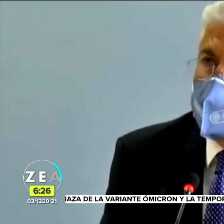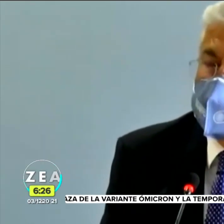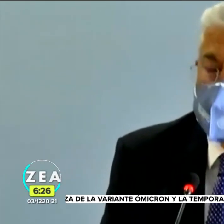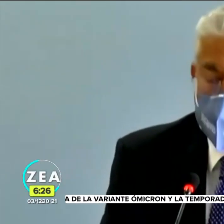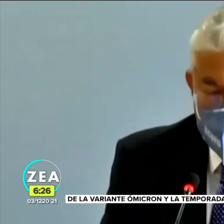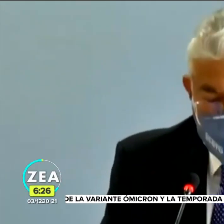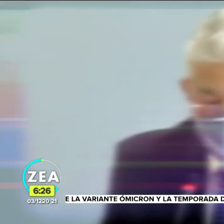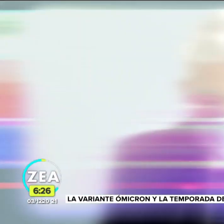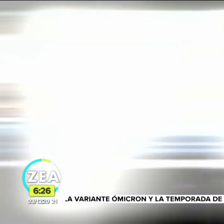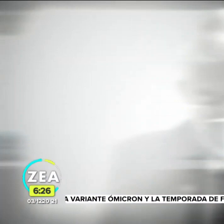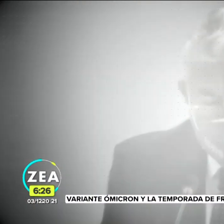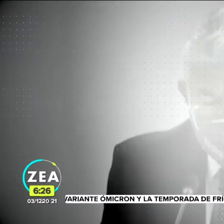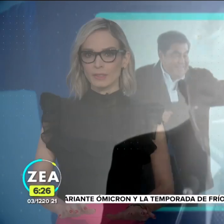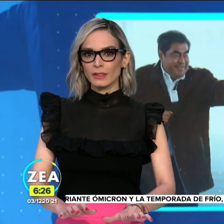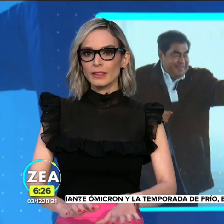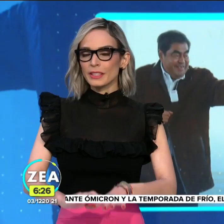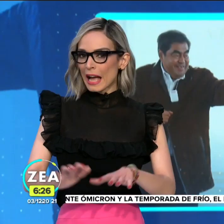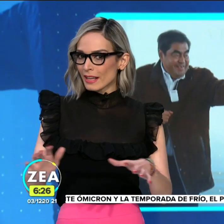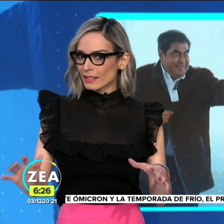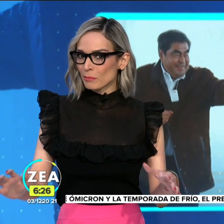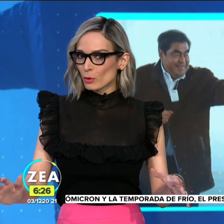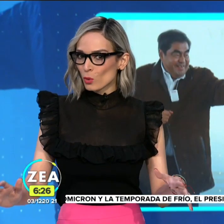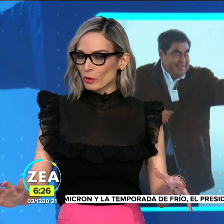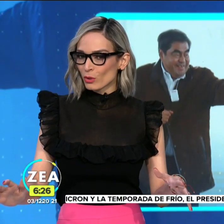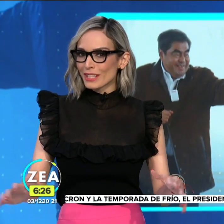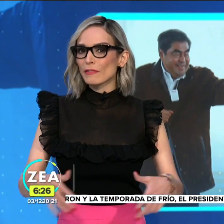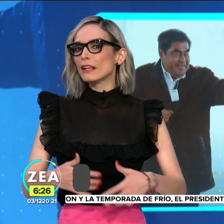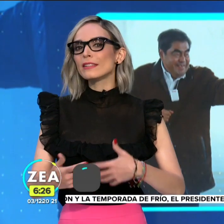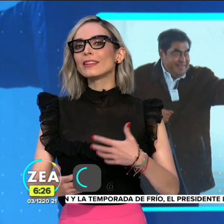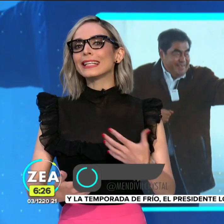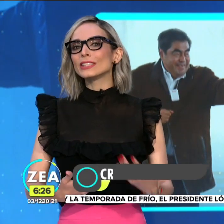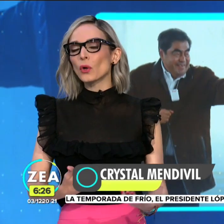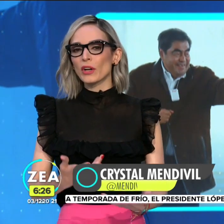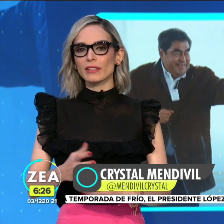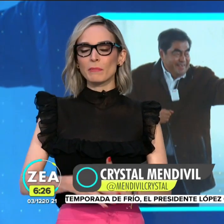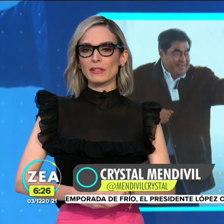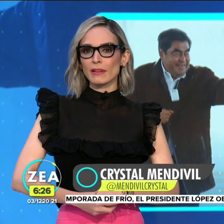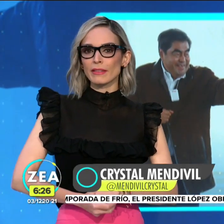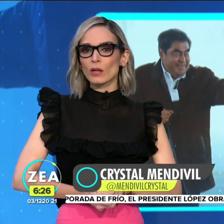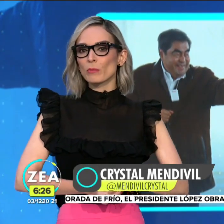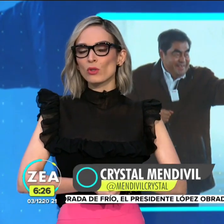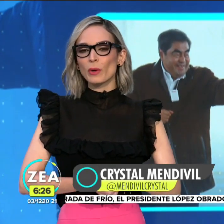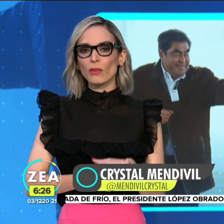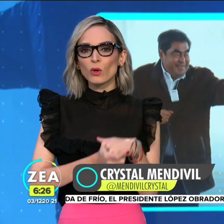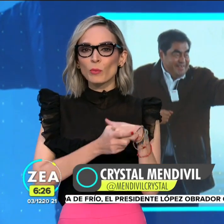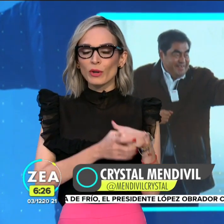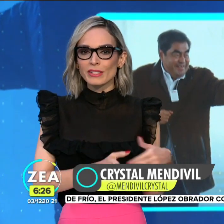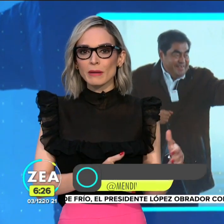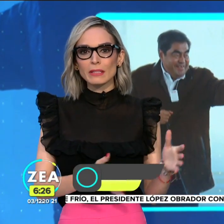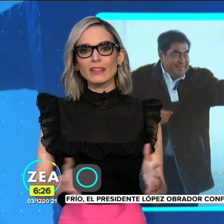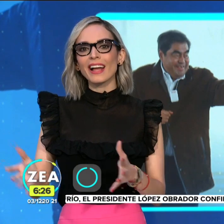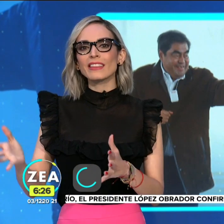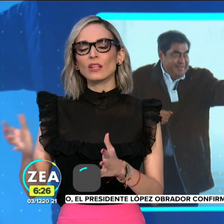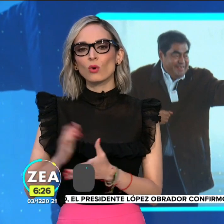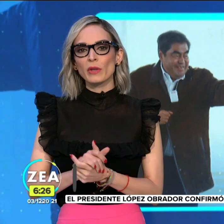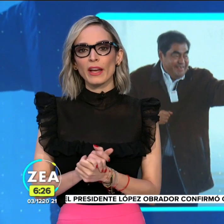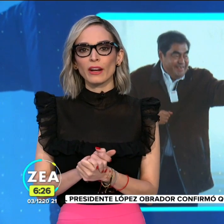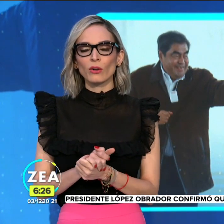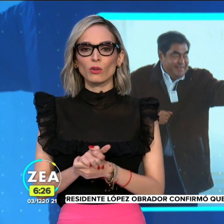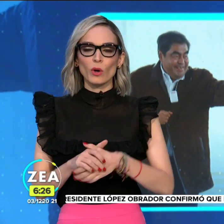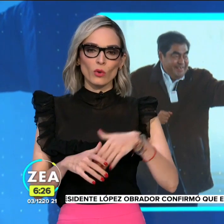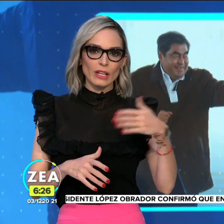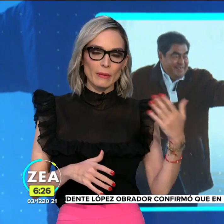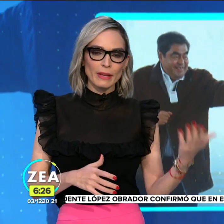consecuencias y ya están por supuesto las felicitaciones al presidente lópez obrador por esta mitad del gobierno